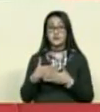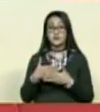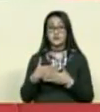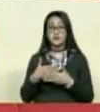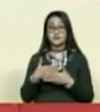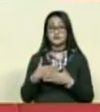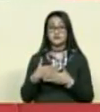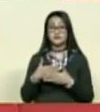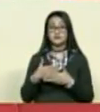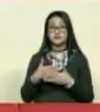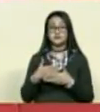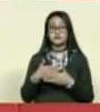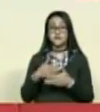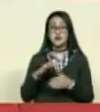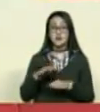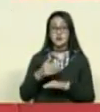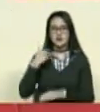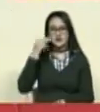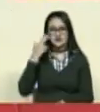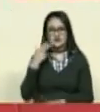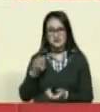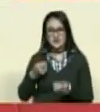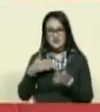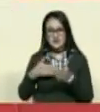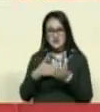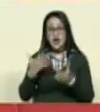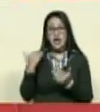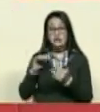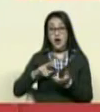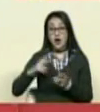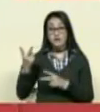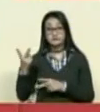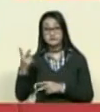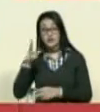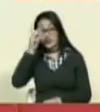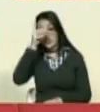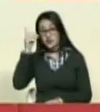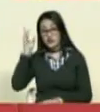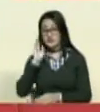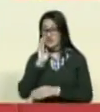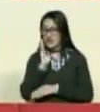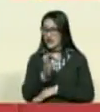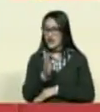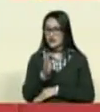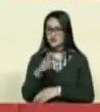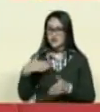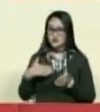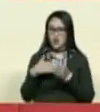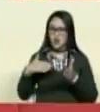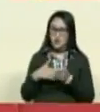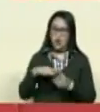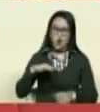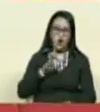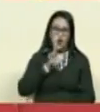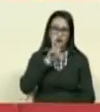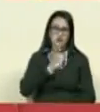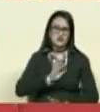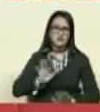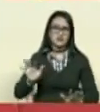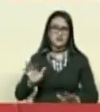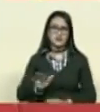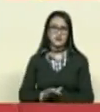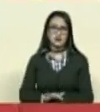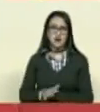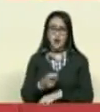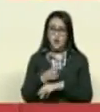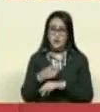primeros indirectas de Barack Obama, la persecución financiera, y ahora las sanciones directas y la persecución financiera brutal, brutal,